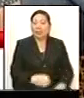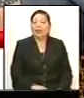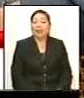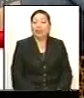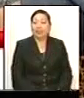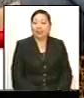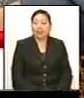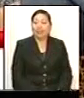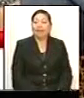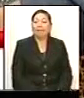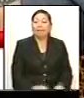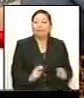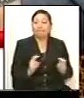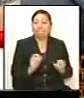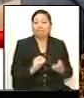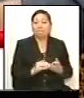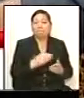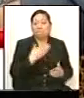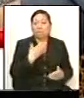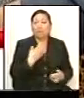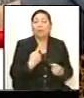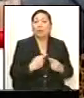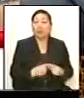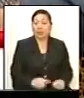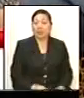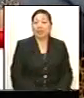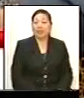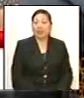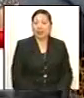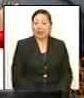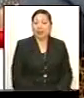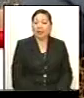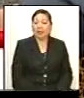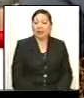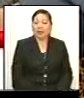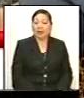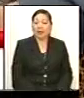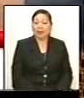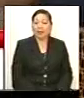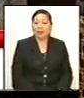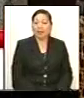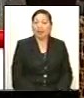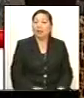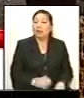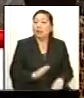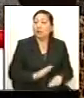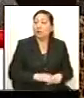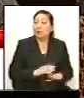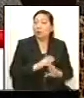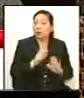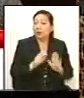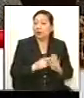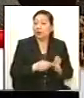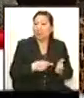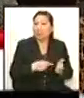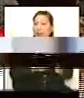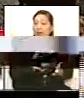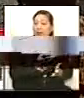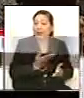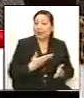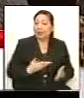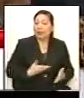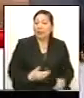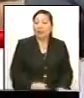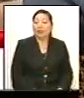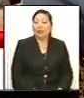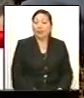Entonces, ese tema es muy bueno. Pero si me permite, saliendo un poquito el tema, sobre el proyecto que ha mandado el Ejecutivo,